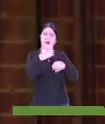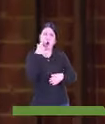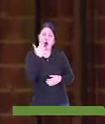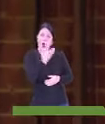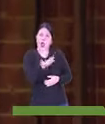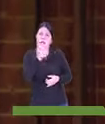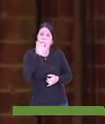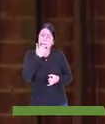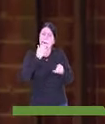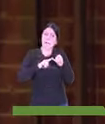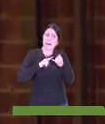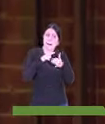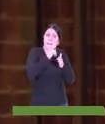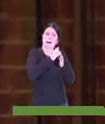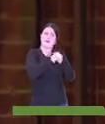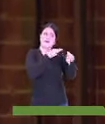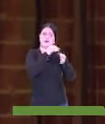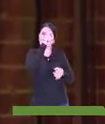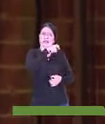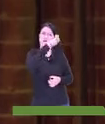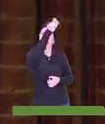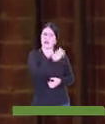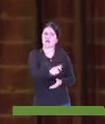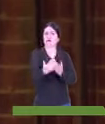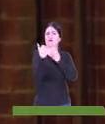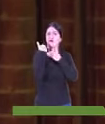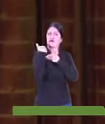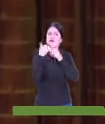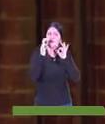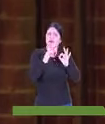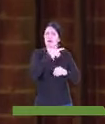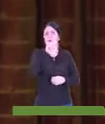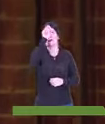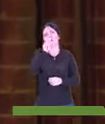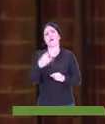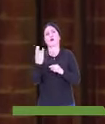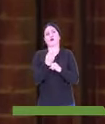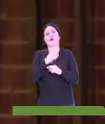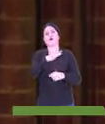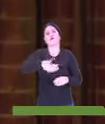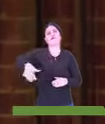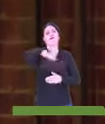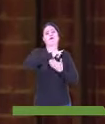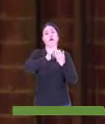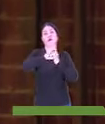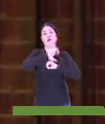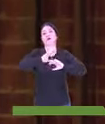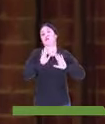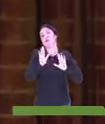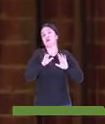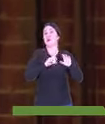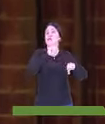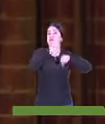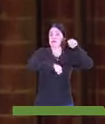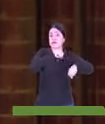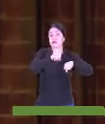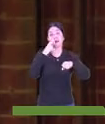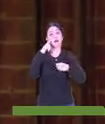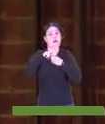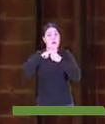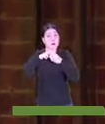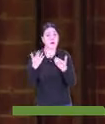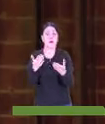yo tengo una responsabilidad importante como usuario del sistema de transporte de la ciudad, ya sea bicicleta, transporte público, peatón, vehículo